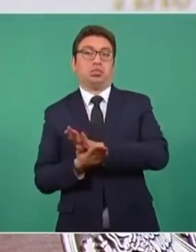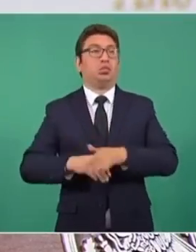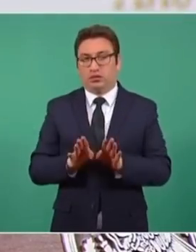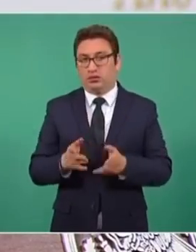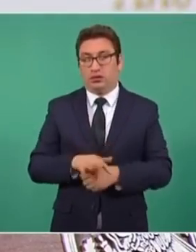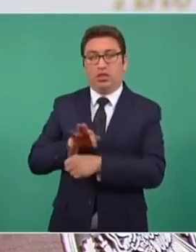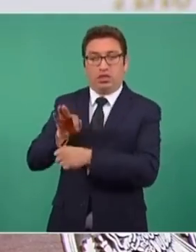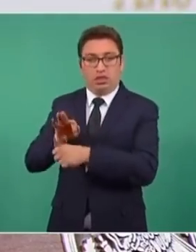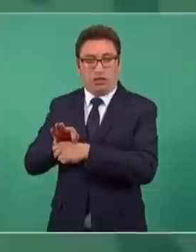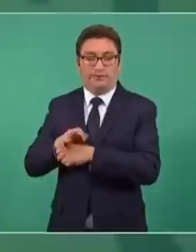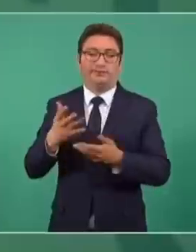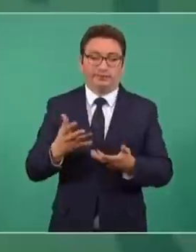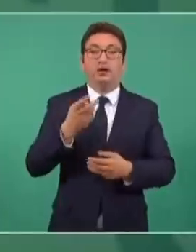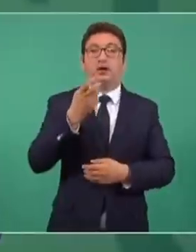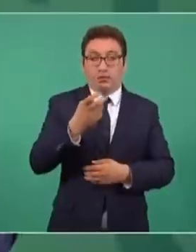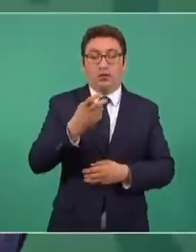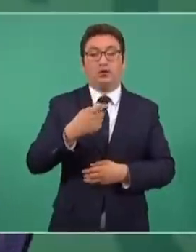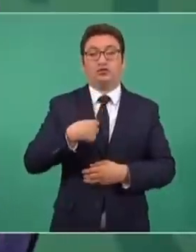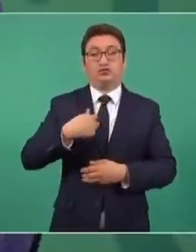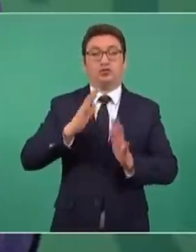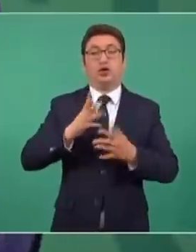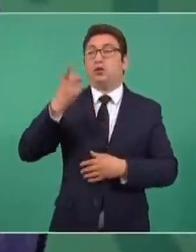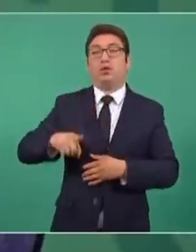encubridor. Entonces hay la instrucción que todo